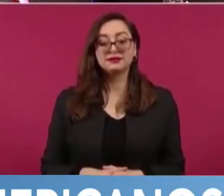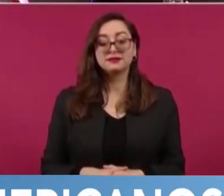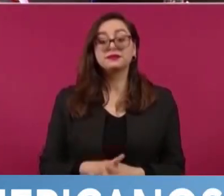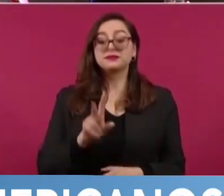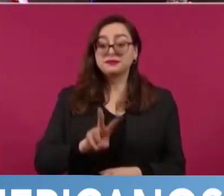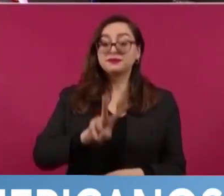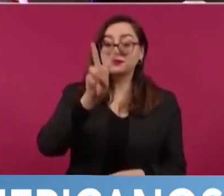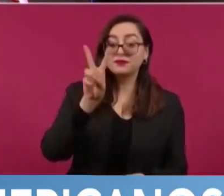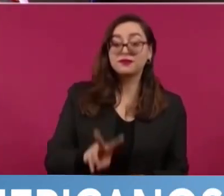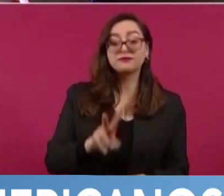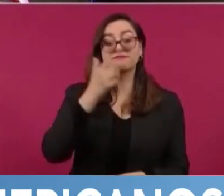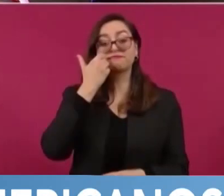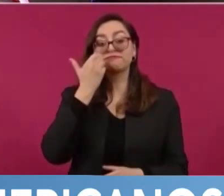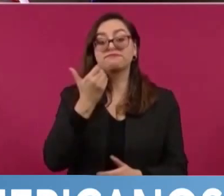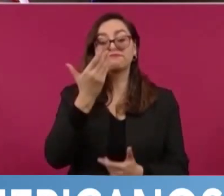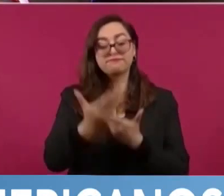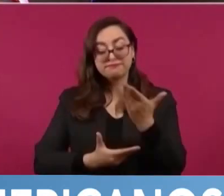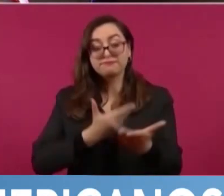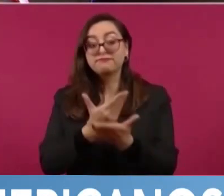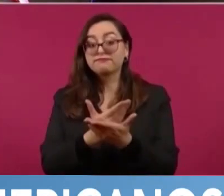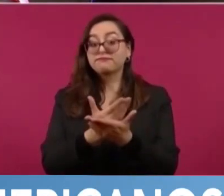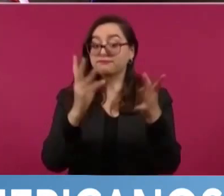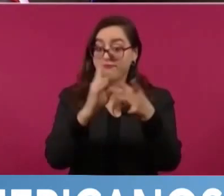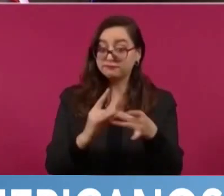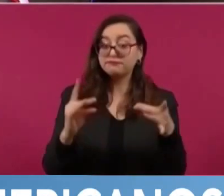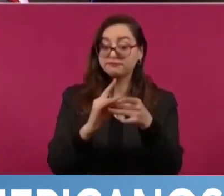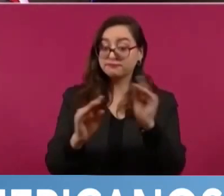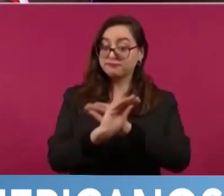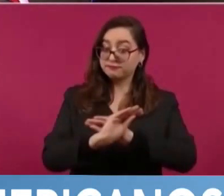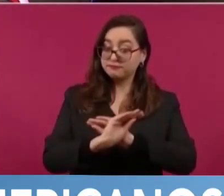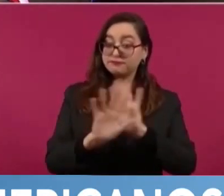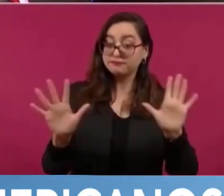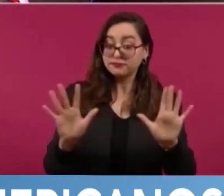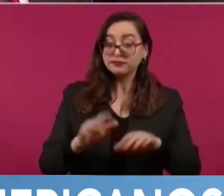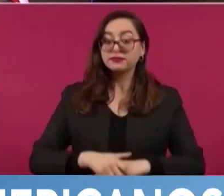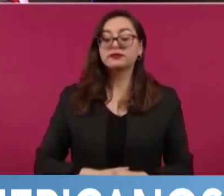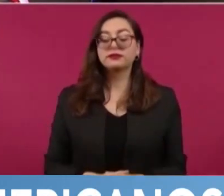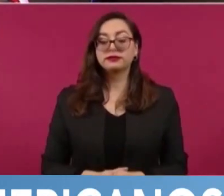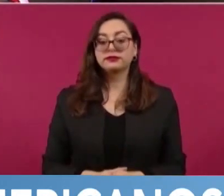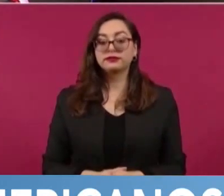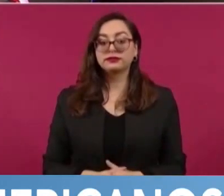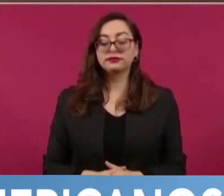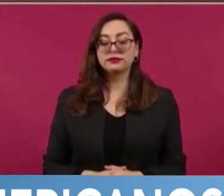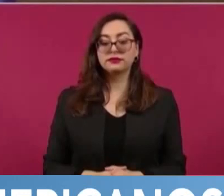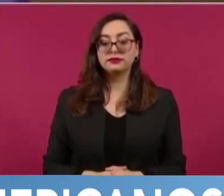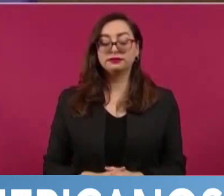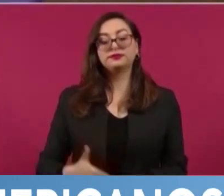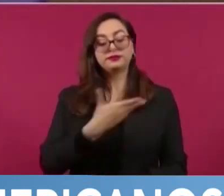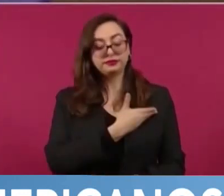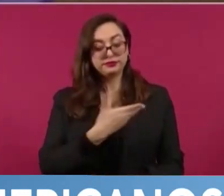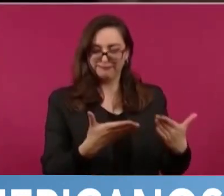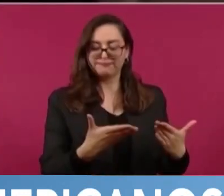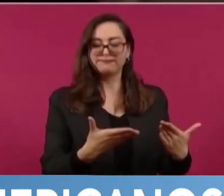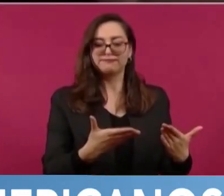a las vías regulares de migración, entre los que se incluye el trabajo para impulsar la movilidad laboral en la región.